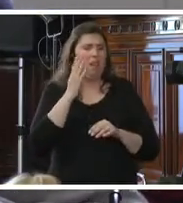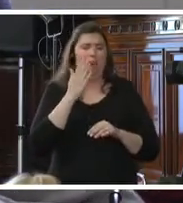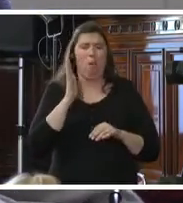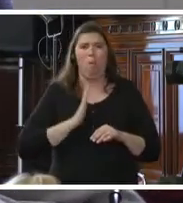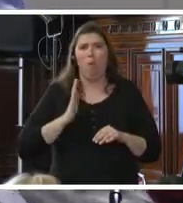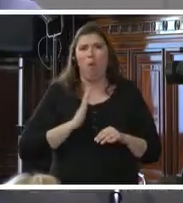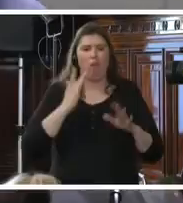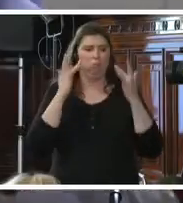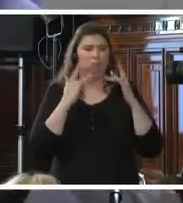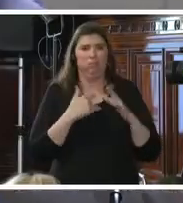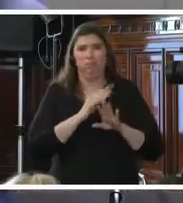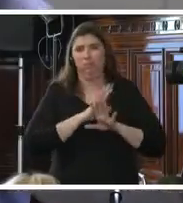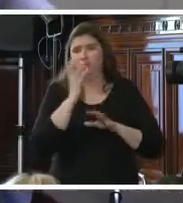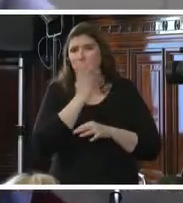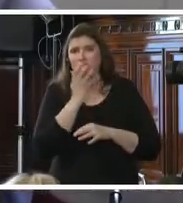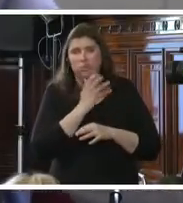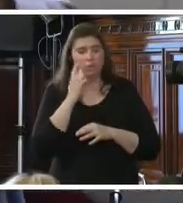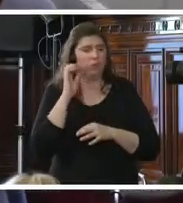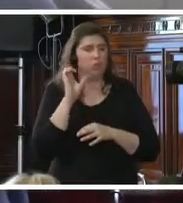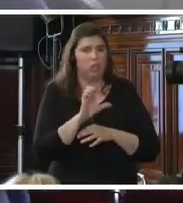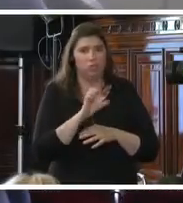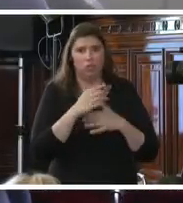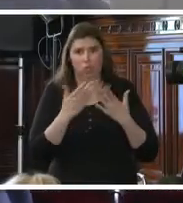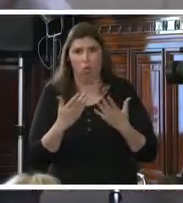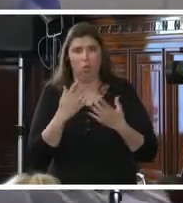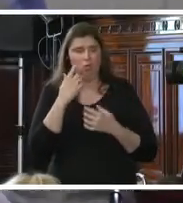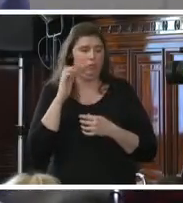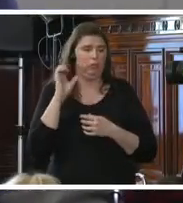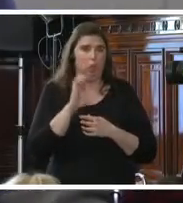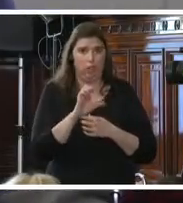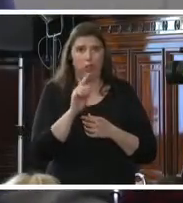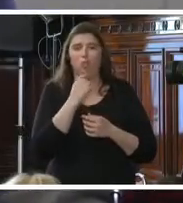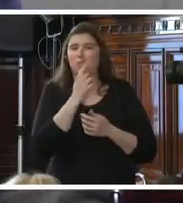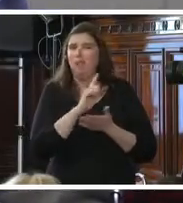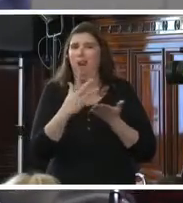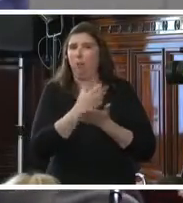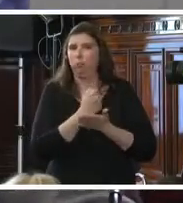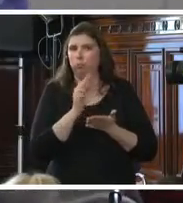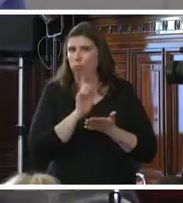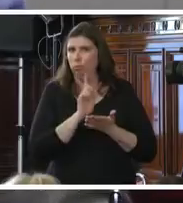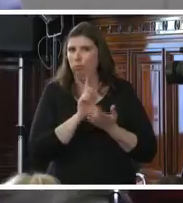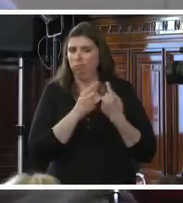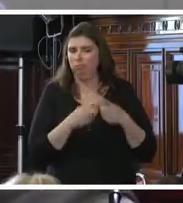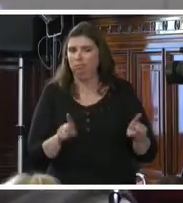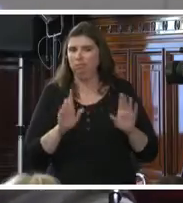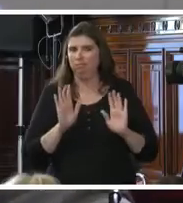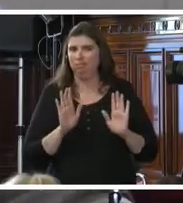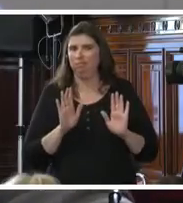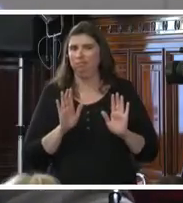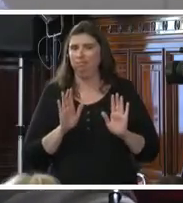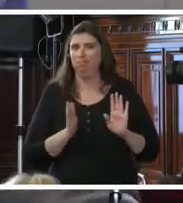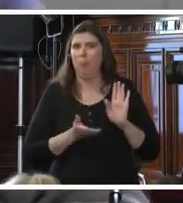una violación. Yo prefiero el término violación y no abuso, que es más